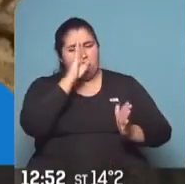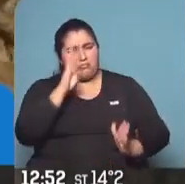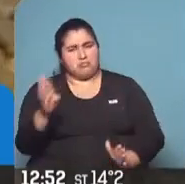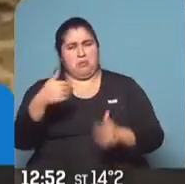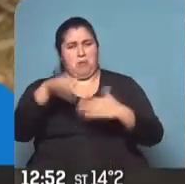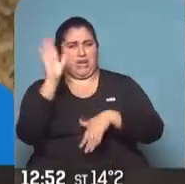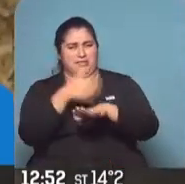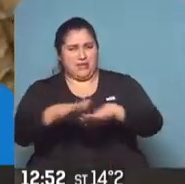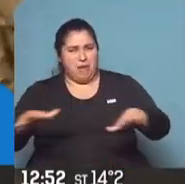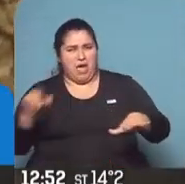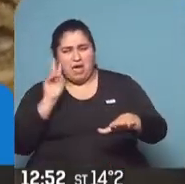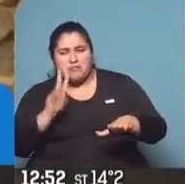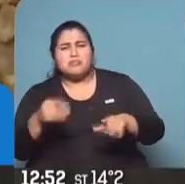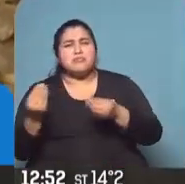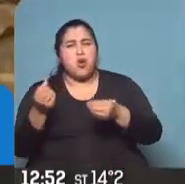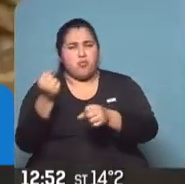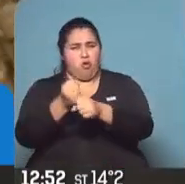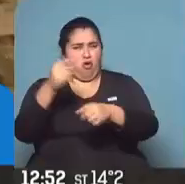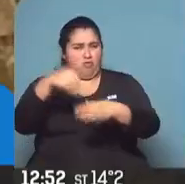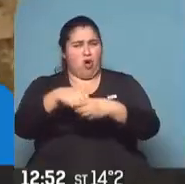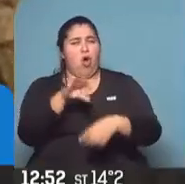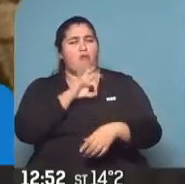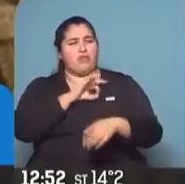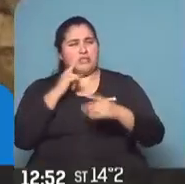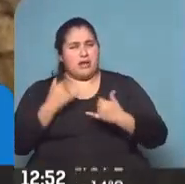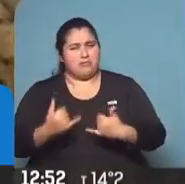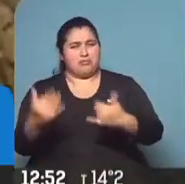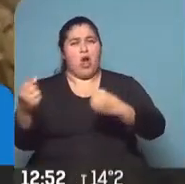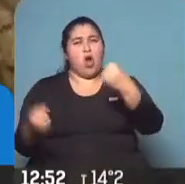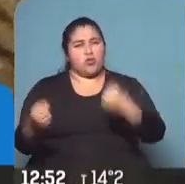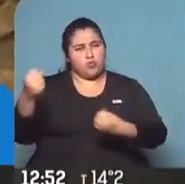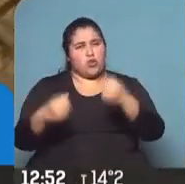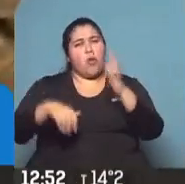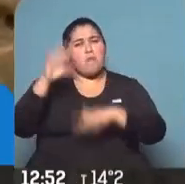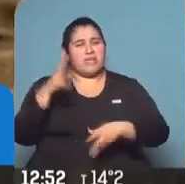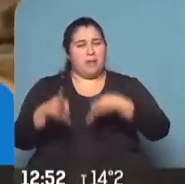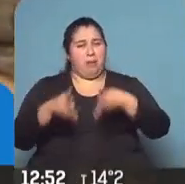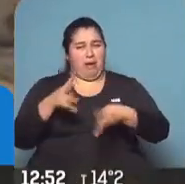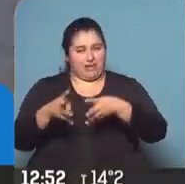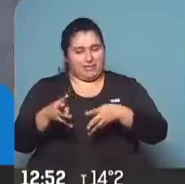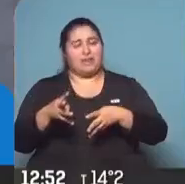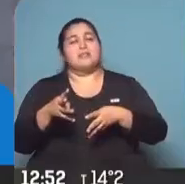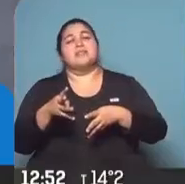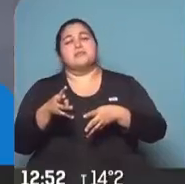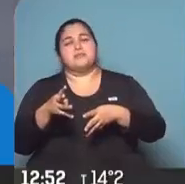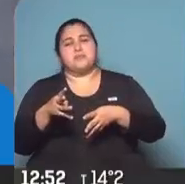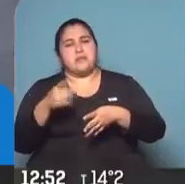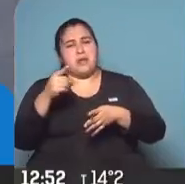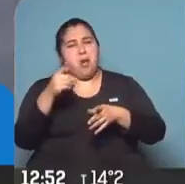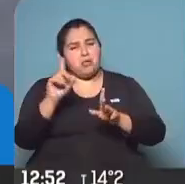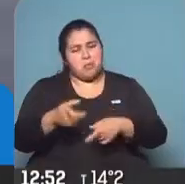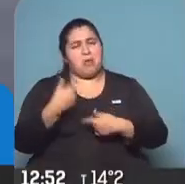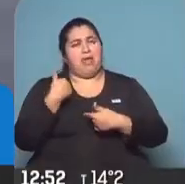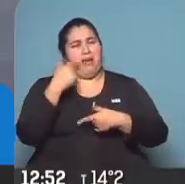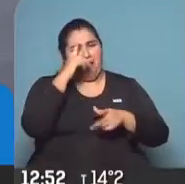la marina mercante argentina como oficial especiales y conductores de máquinas navales como así también de capacitar al personal